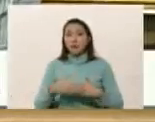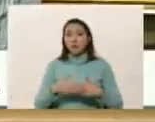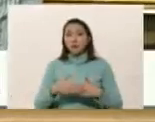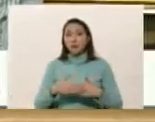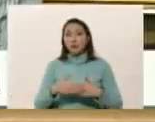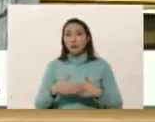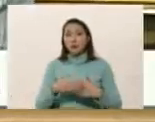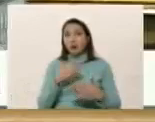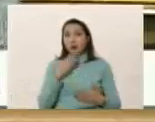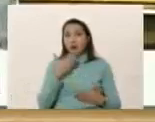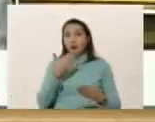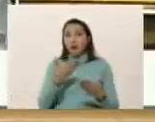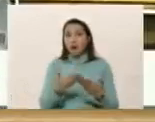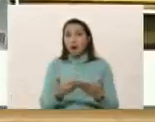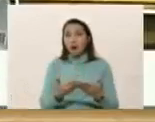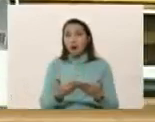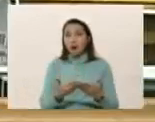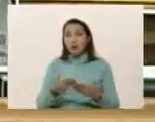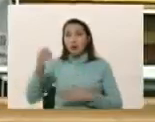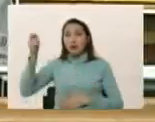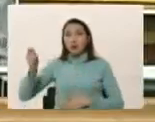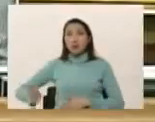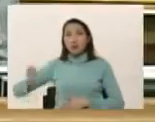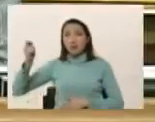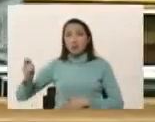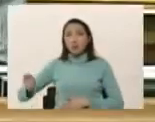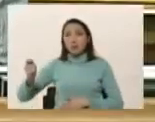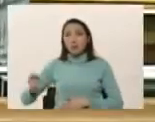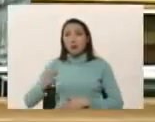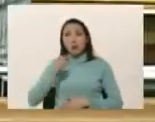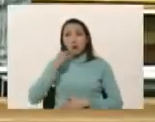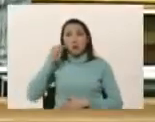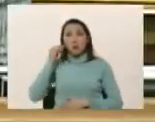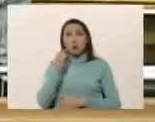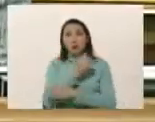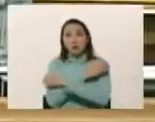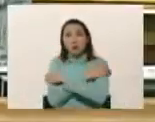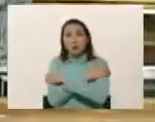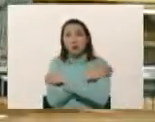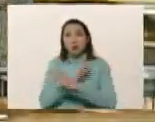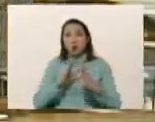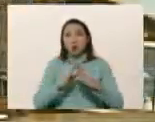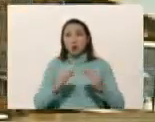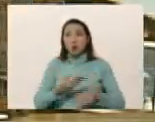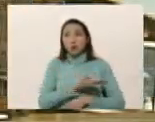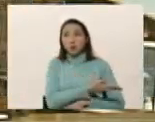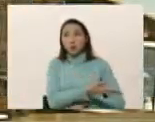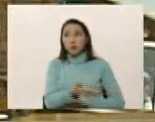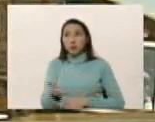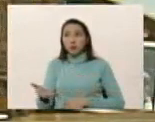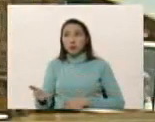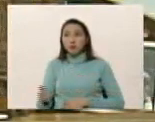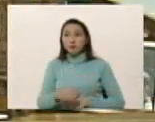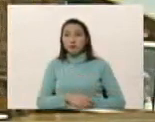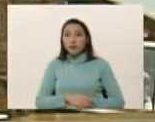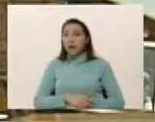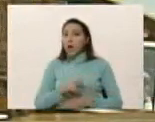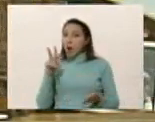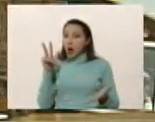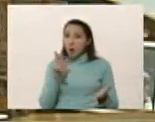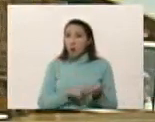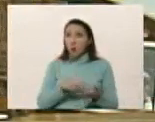muchísimas gracias diputadas y diputados un abrazo a todas ya todos con la aprobación en segunda discusión